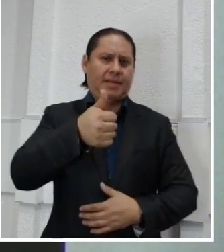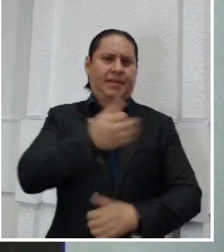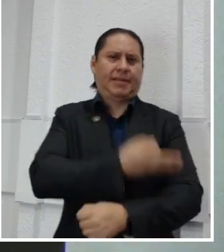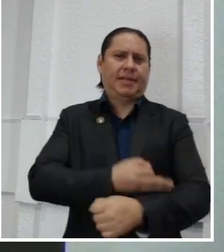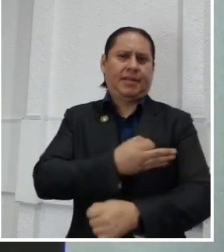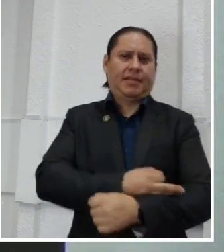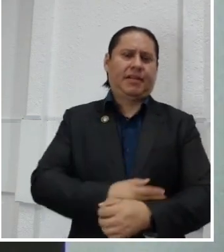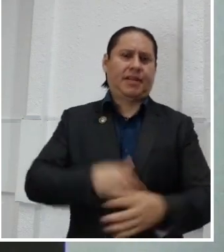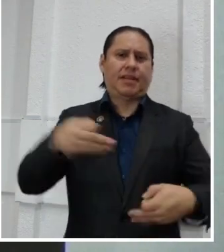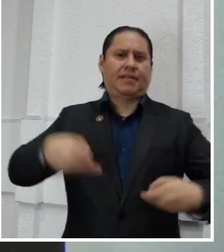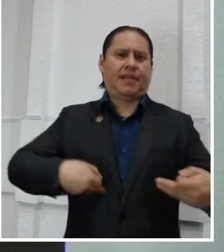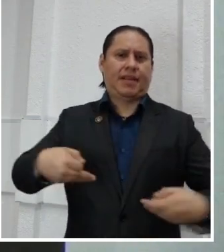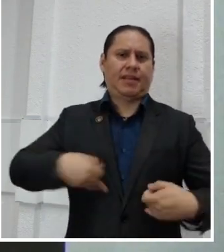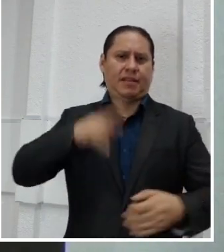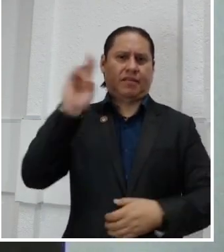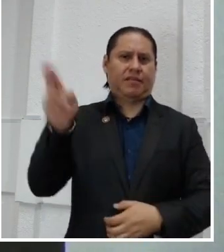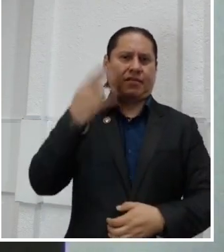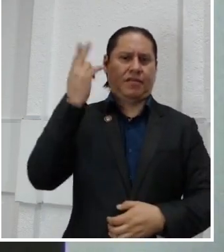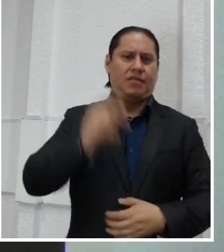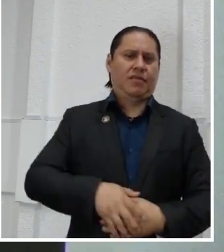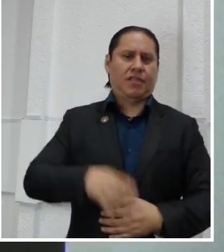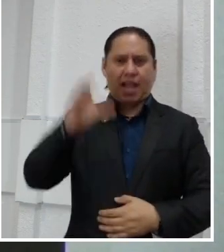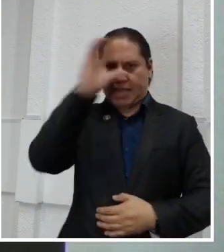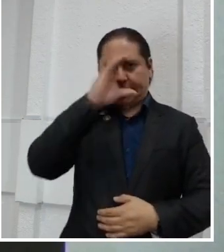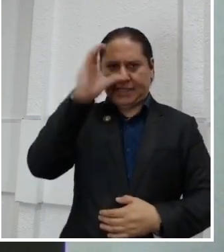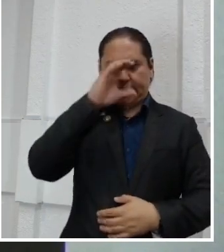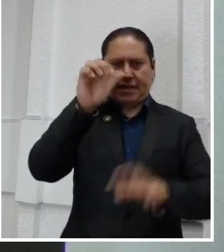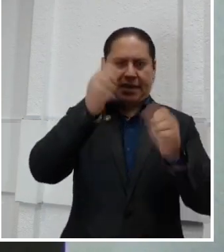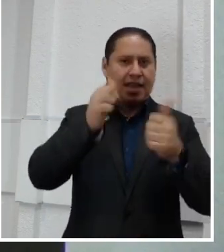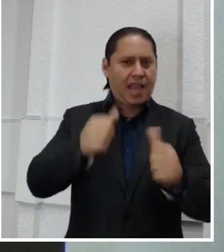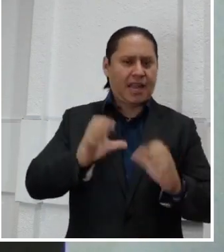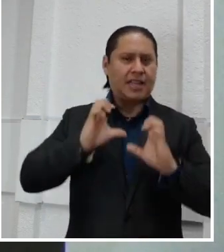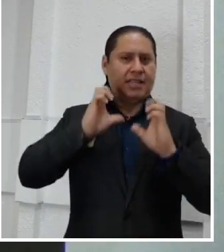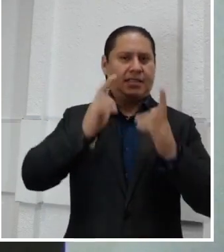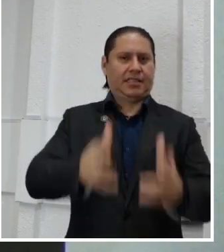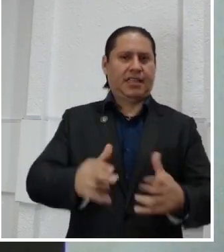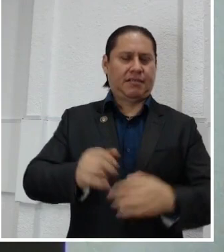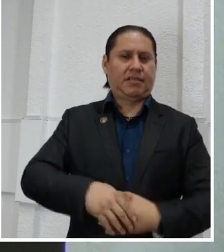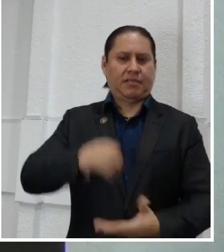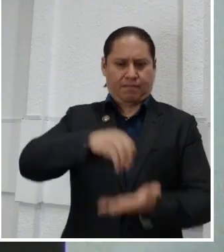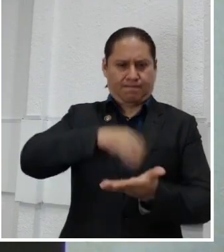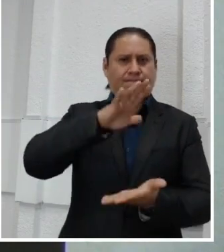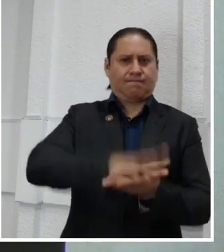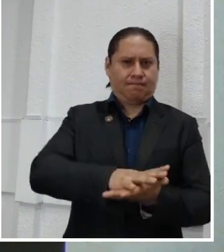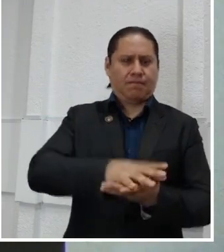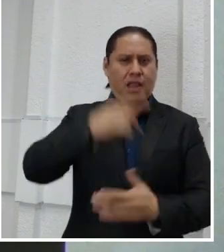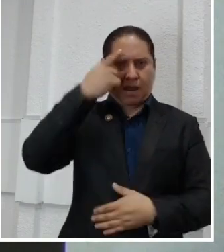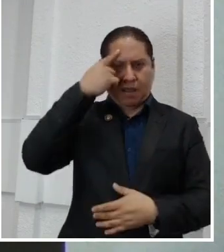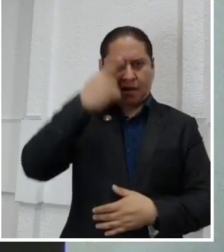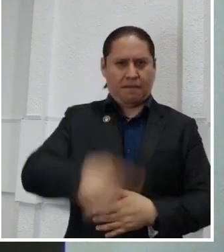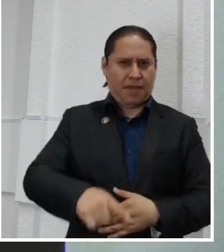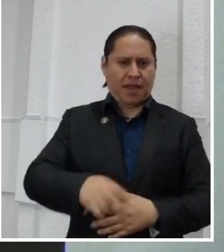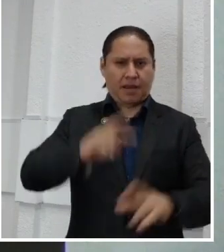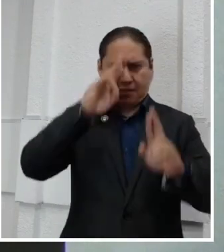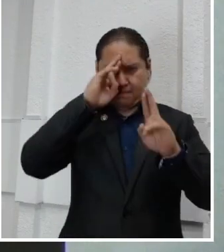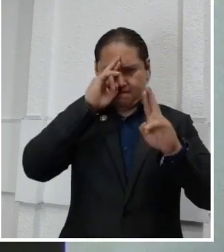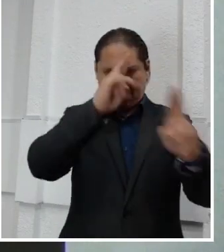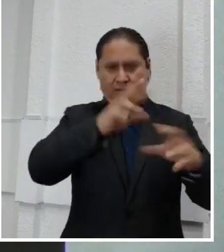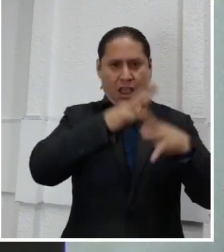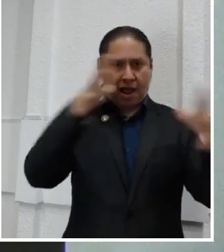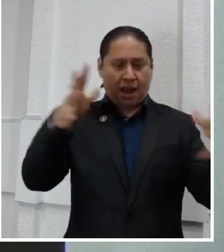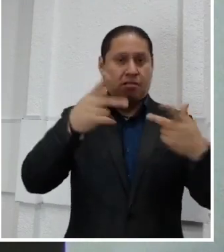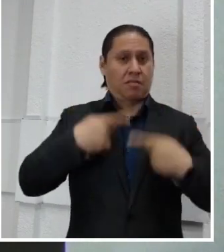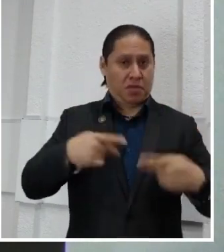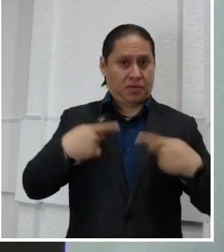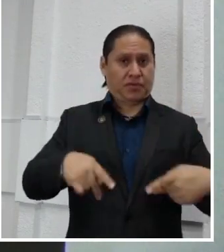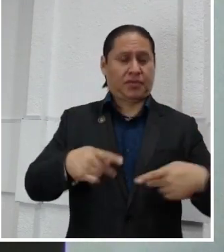en el Teatro Universitario de la Universidad de Ciencias y Artes de Chiapas, tenemos una cita para reconocer la grandeza de un ser